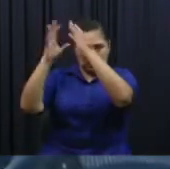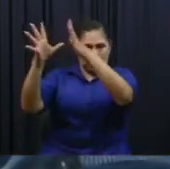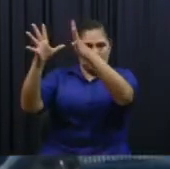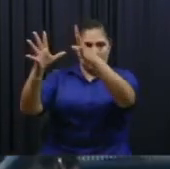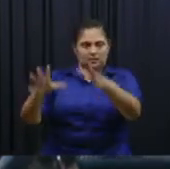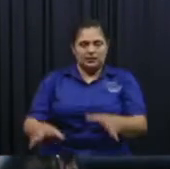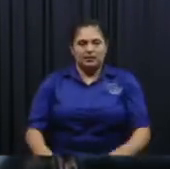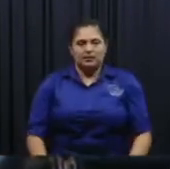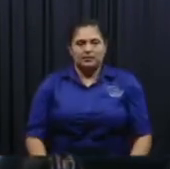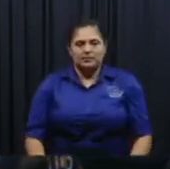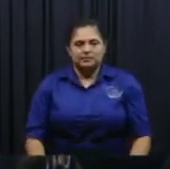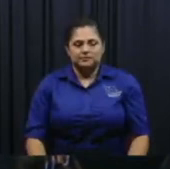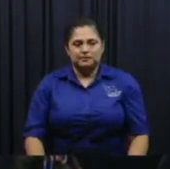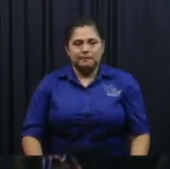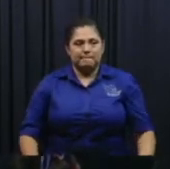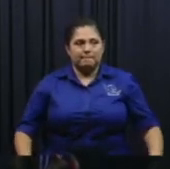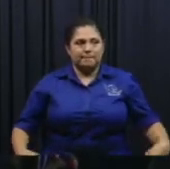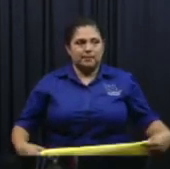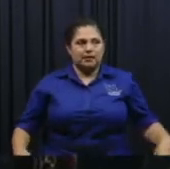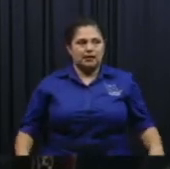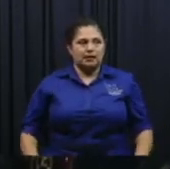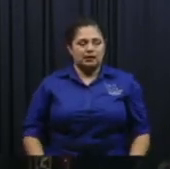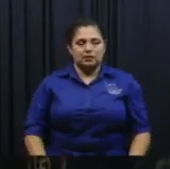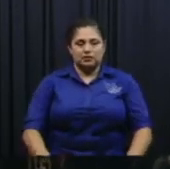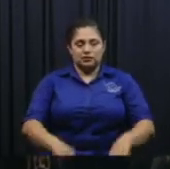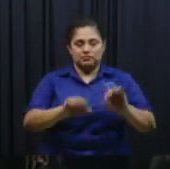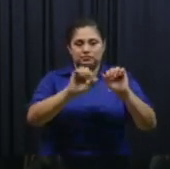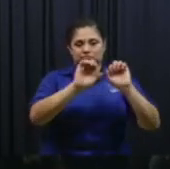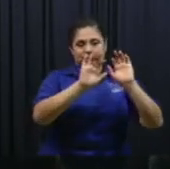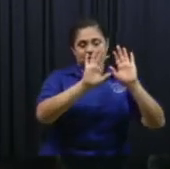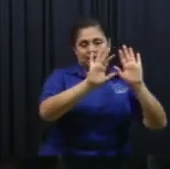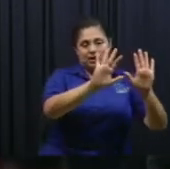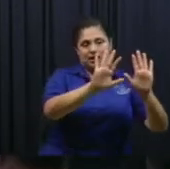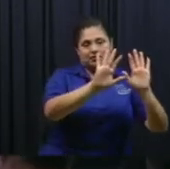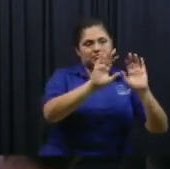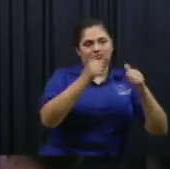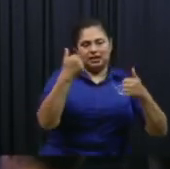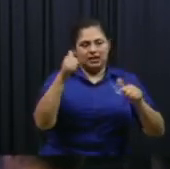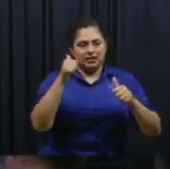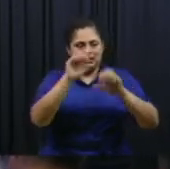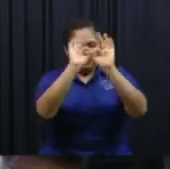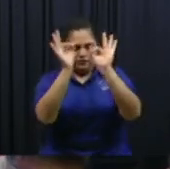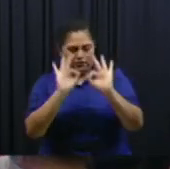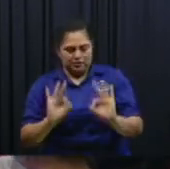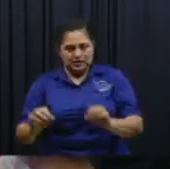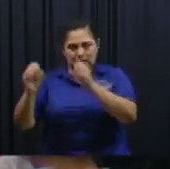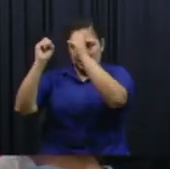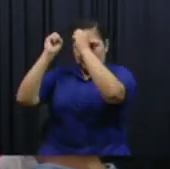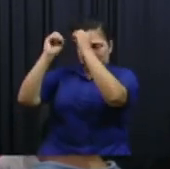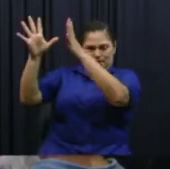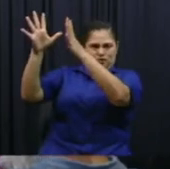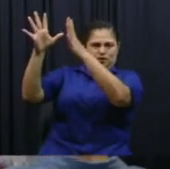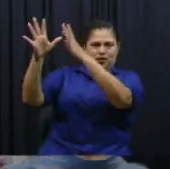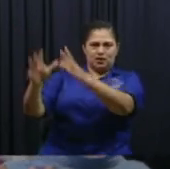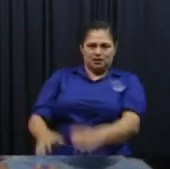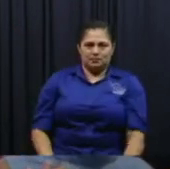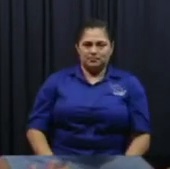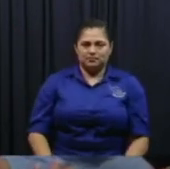columnas y tiene siete doncellas O sea que son catorce formas bueno quince formas de sabiduría